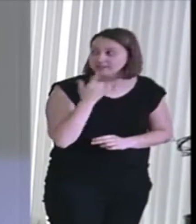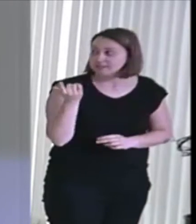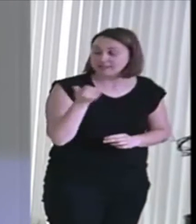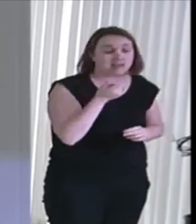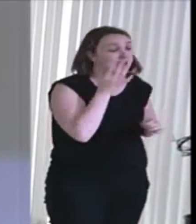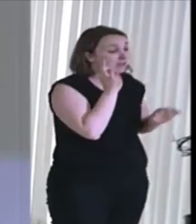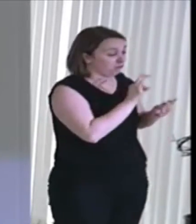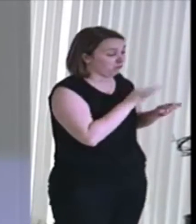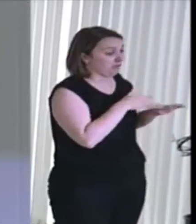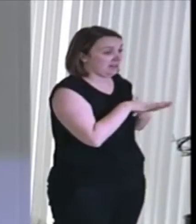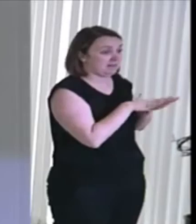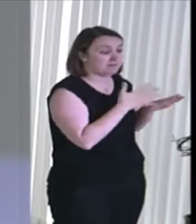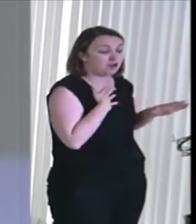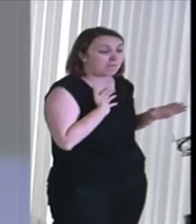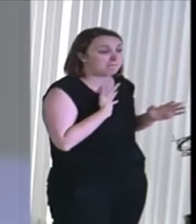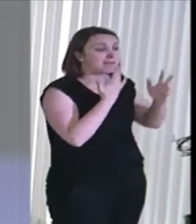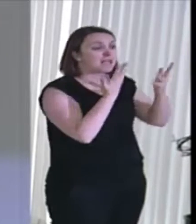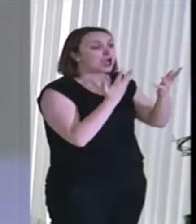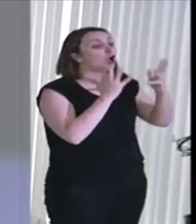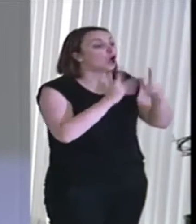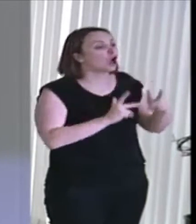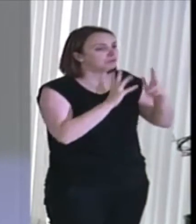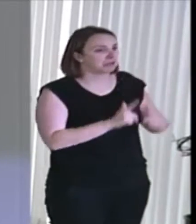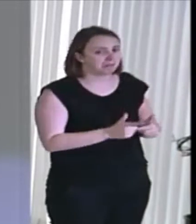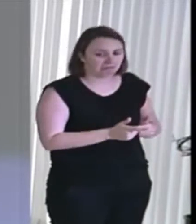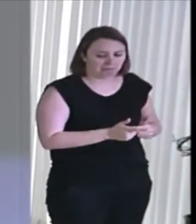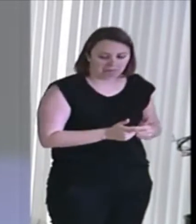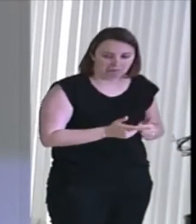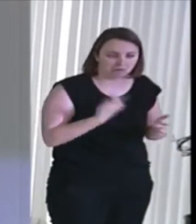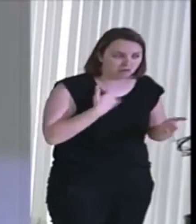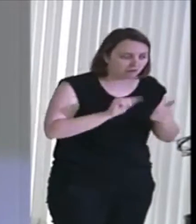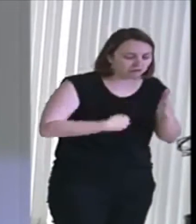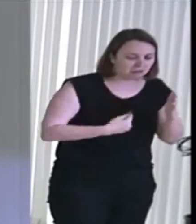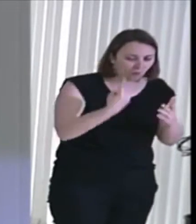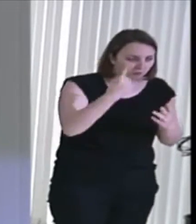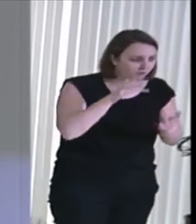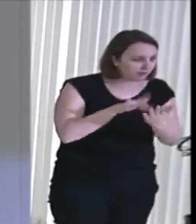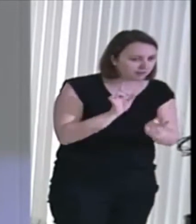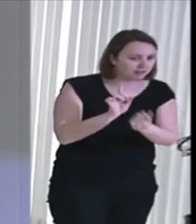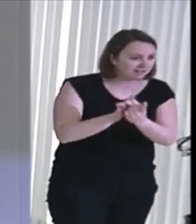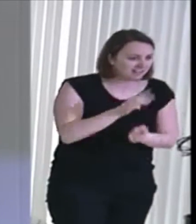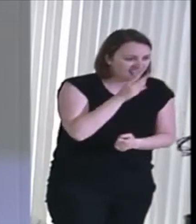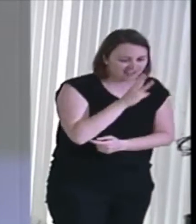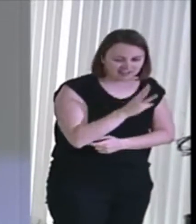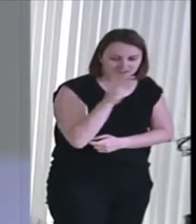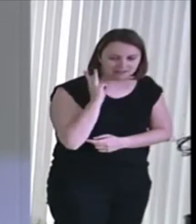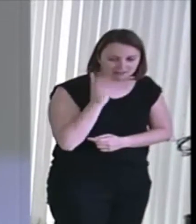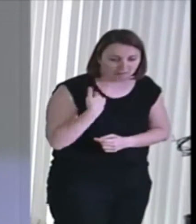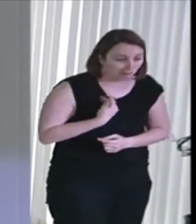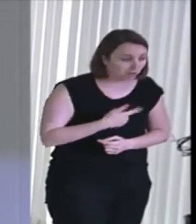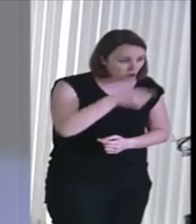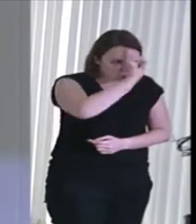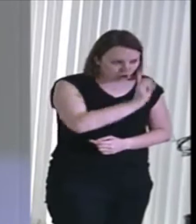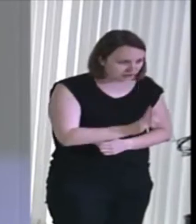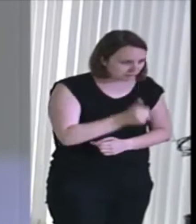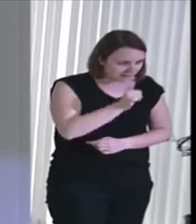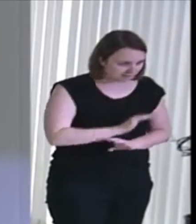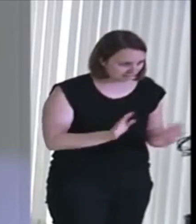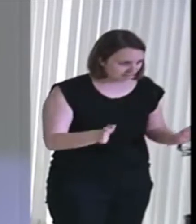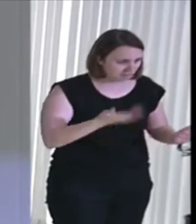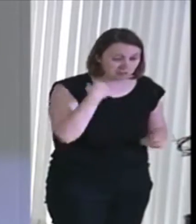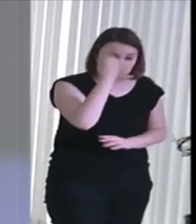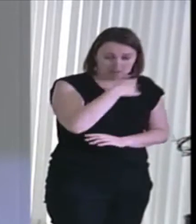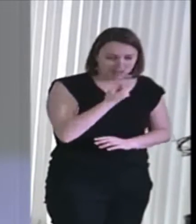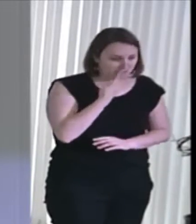herramienta para... Claro, yo no veo a mi contable, la vi un día que fui a firmar ahí el contrato y hace 3 años que yo le... no sé ni, no me acuerdo